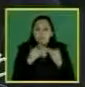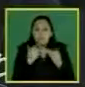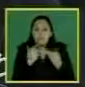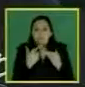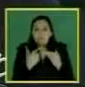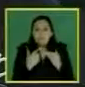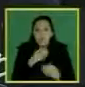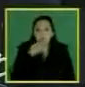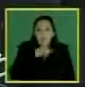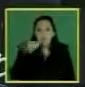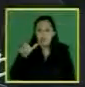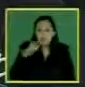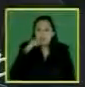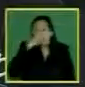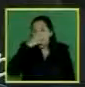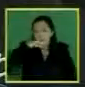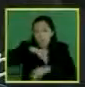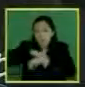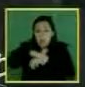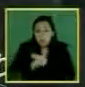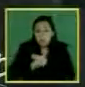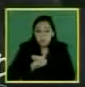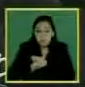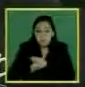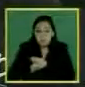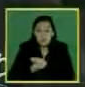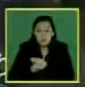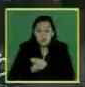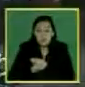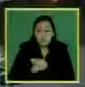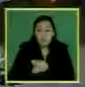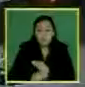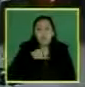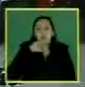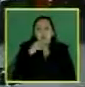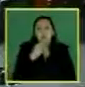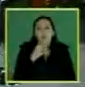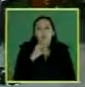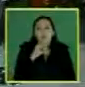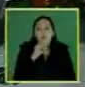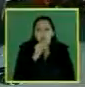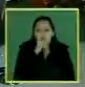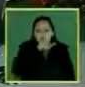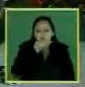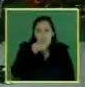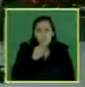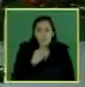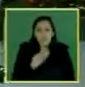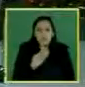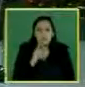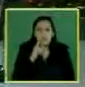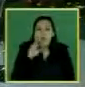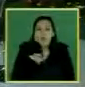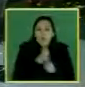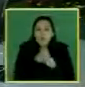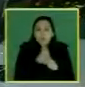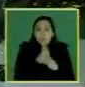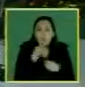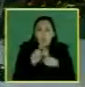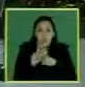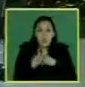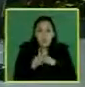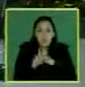a los que tenían secuestrados, no estoy diciendo a los judíos, porque es una gran mentira de que solo los judíos fueron perseguidos. En